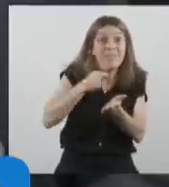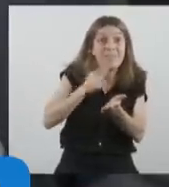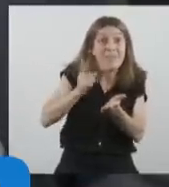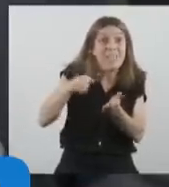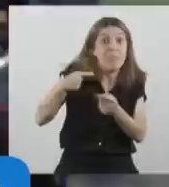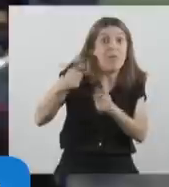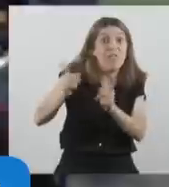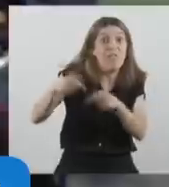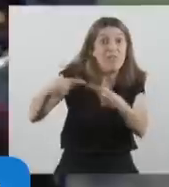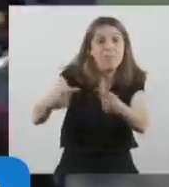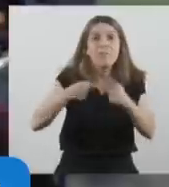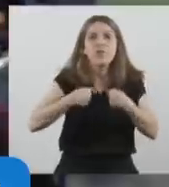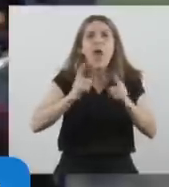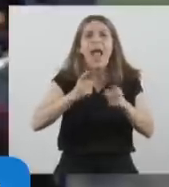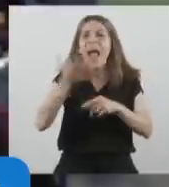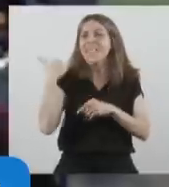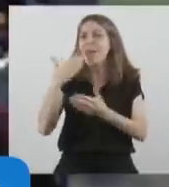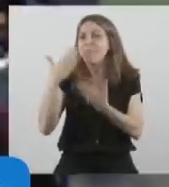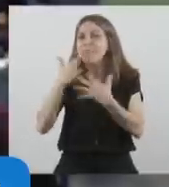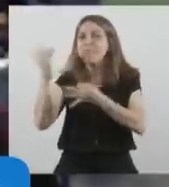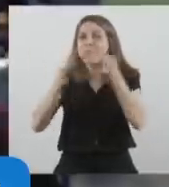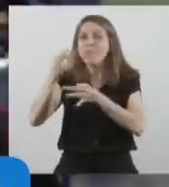hablaba ayer con andrés manuel o